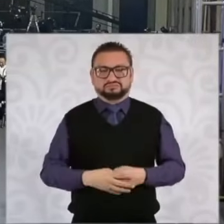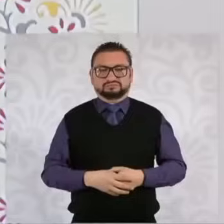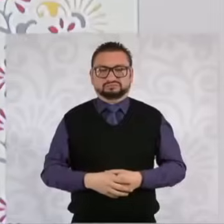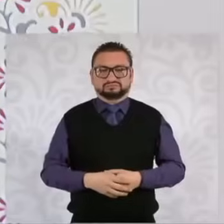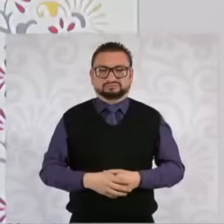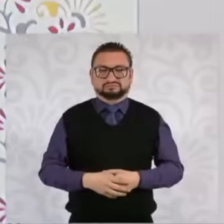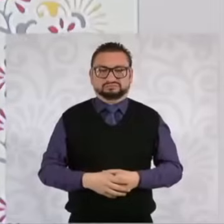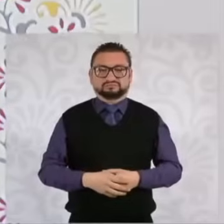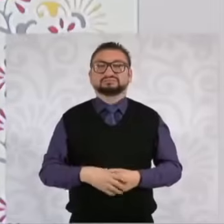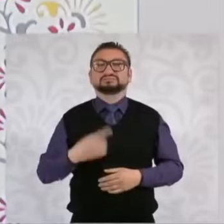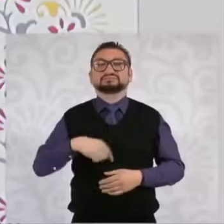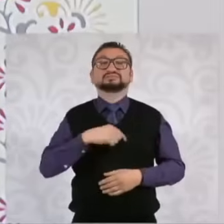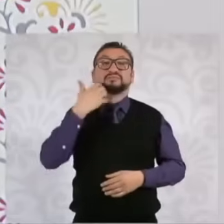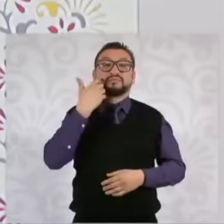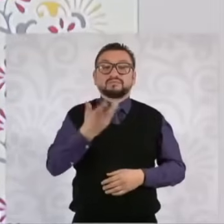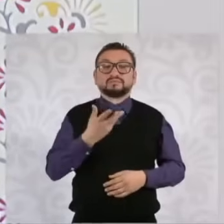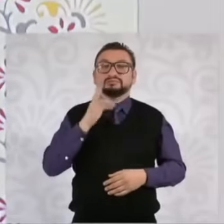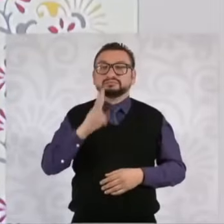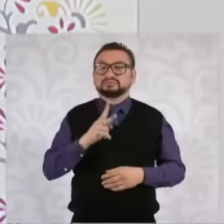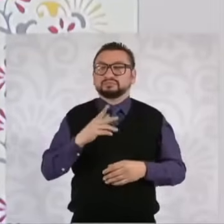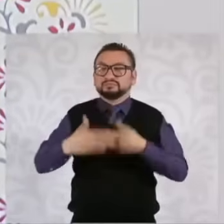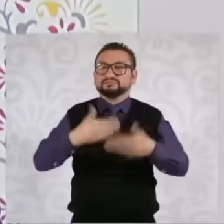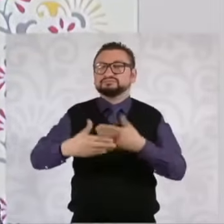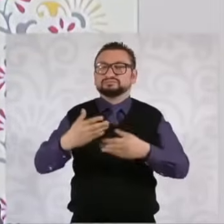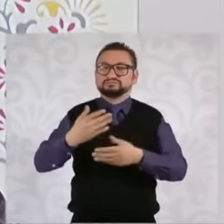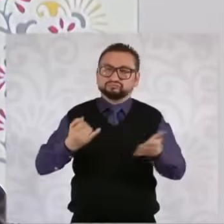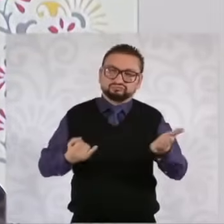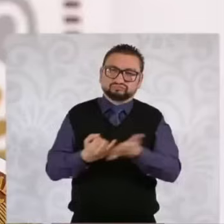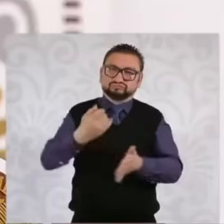Lo que queremos ver es cuál es la sentencia.